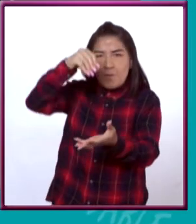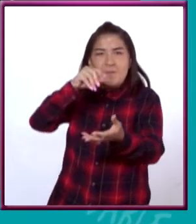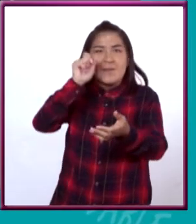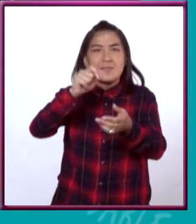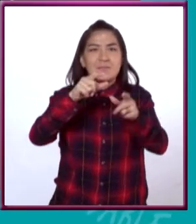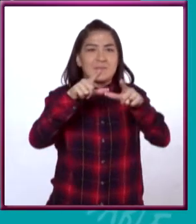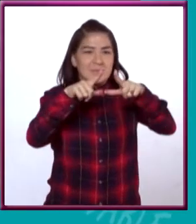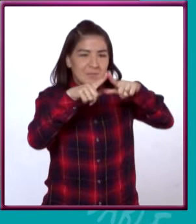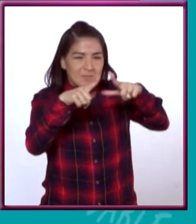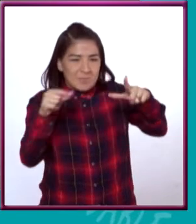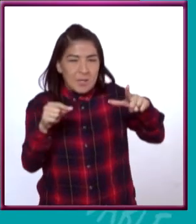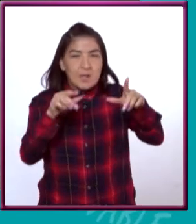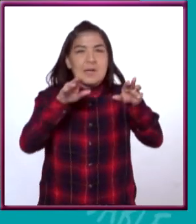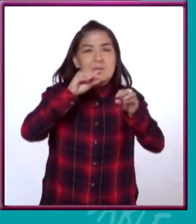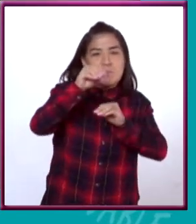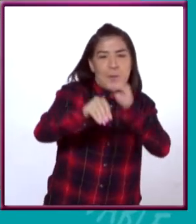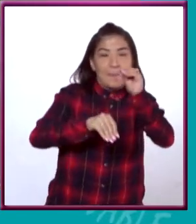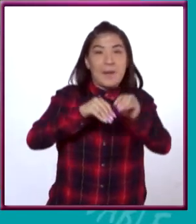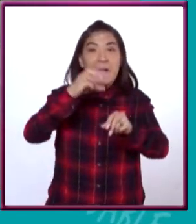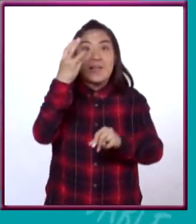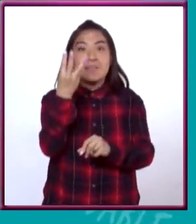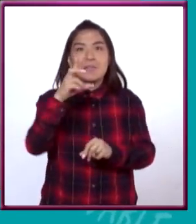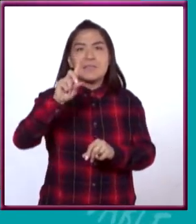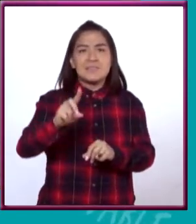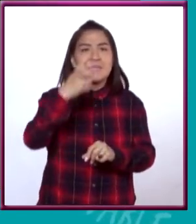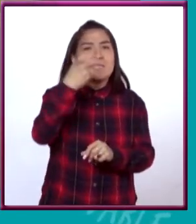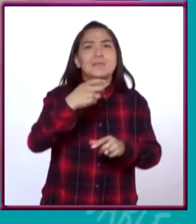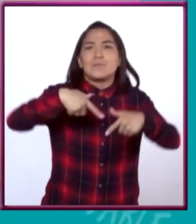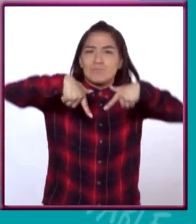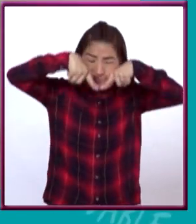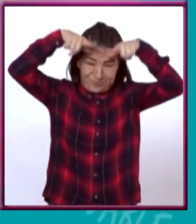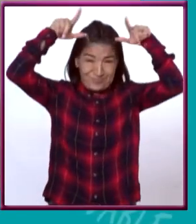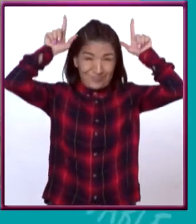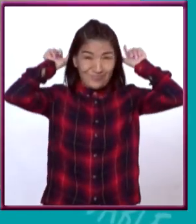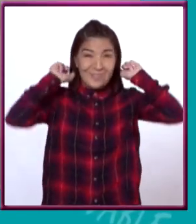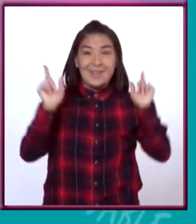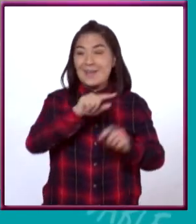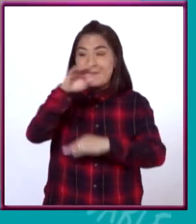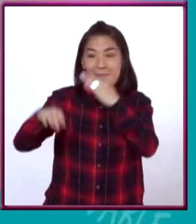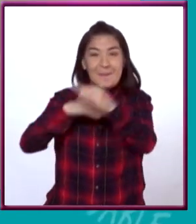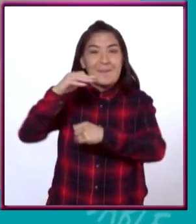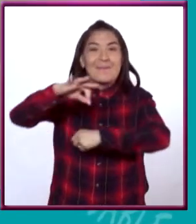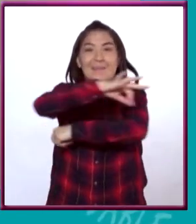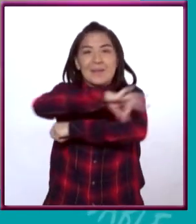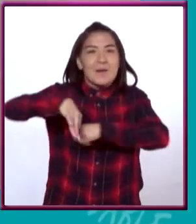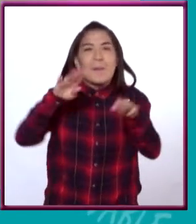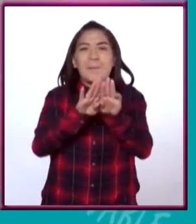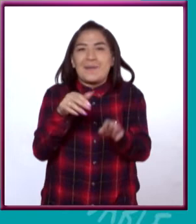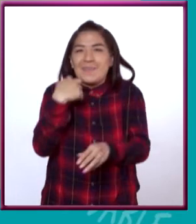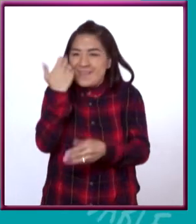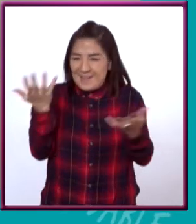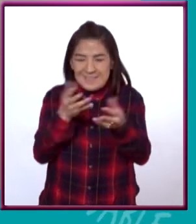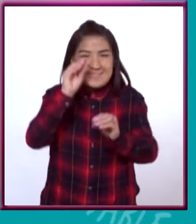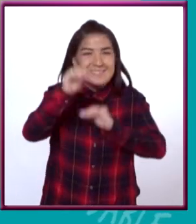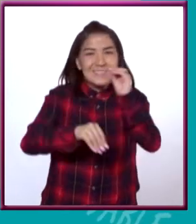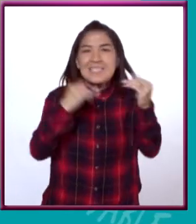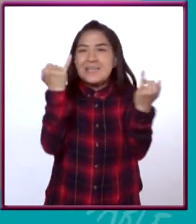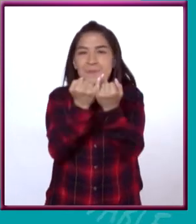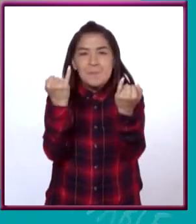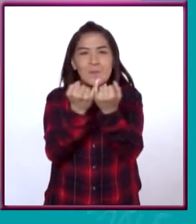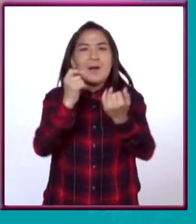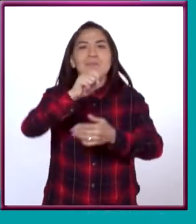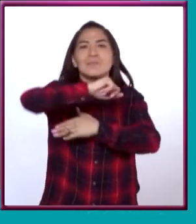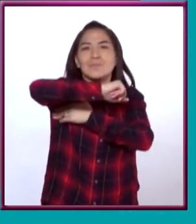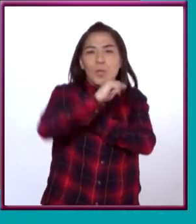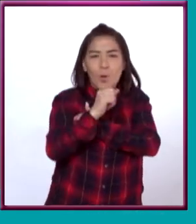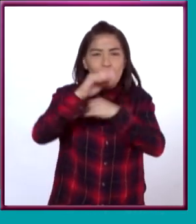en 3D, lo que generó una locura. Todos los ingenieros querían esos programas para diseñar sus obras, pues